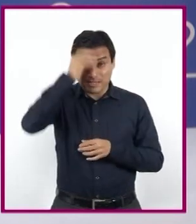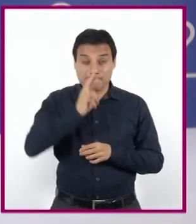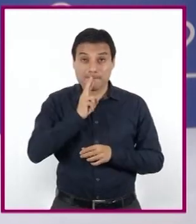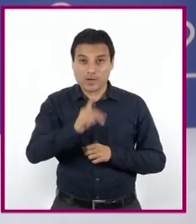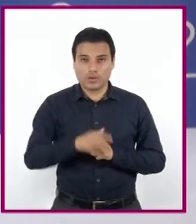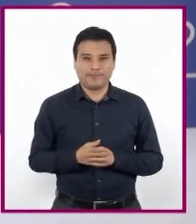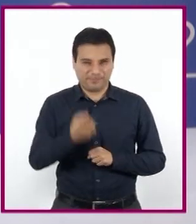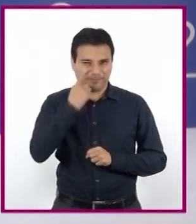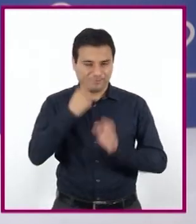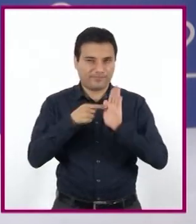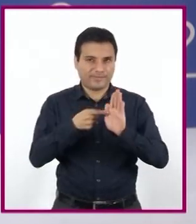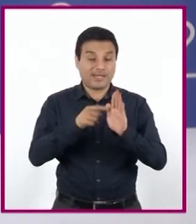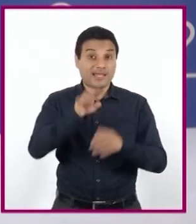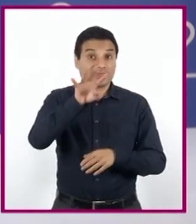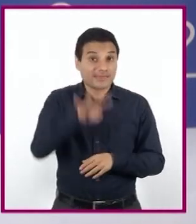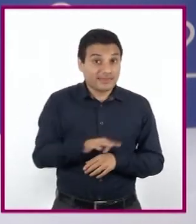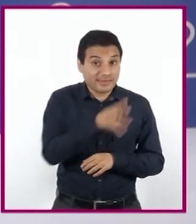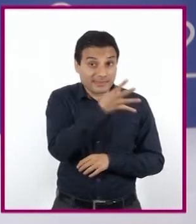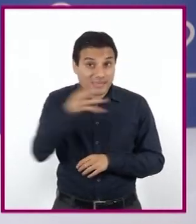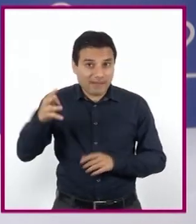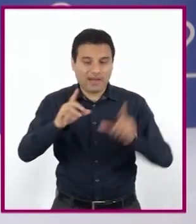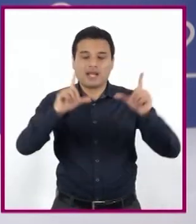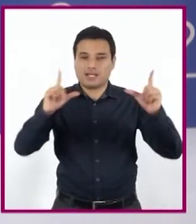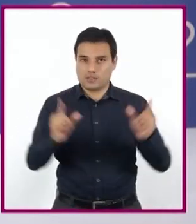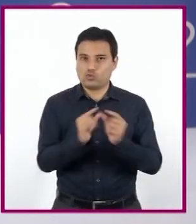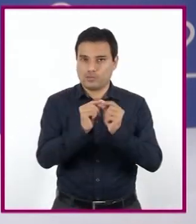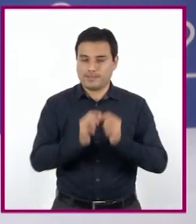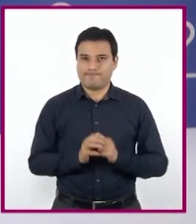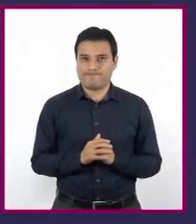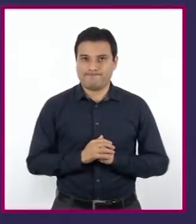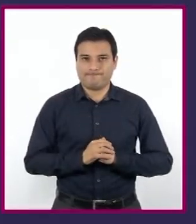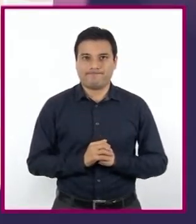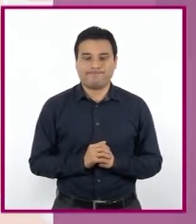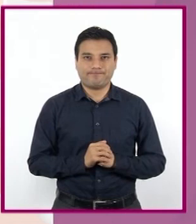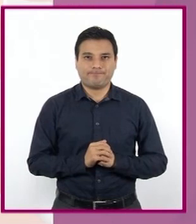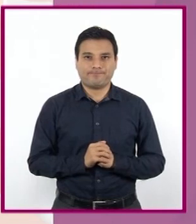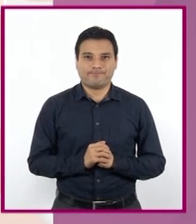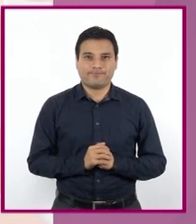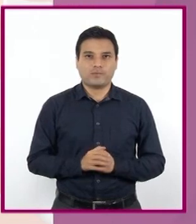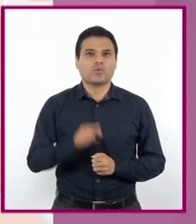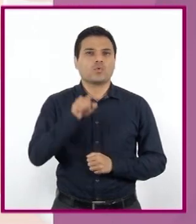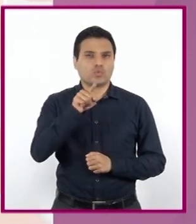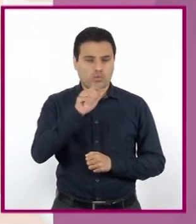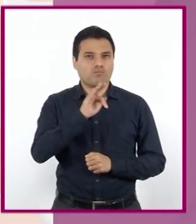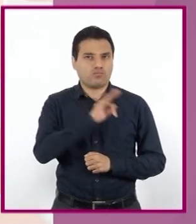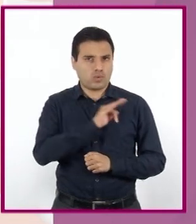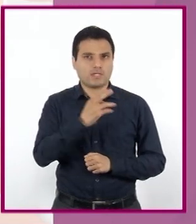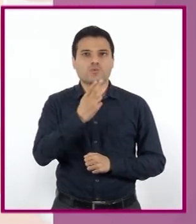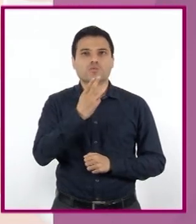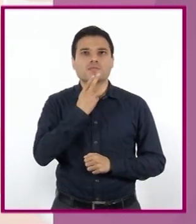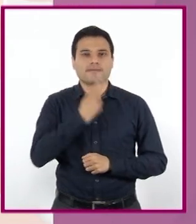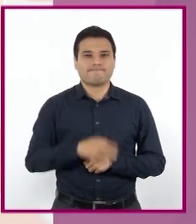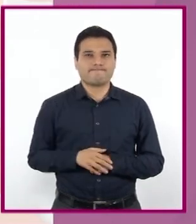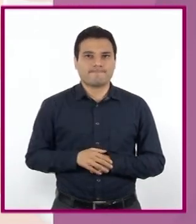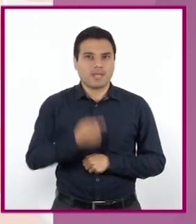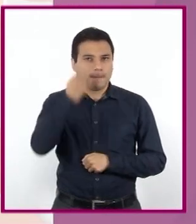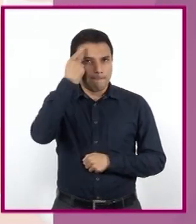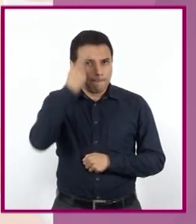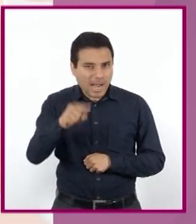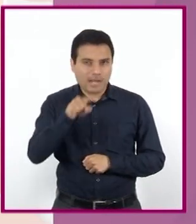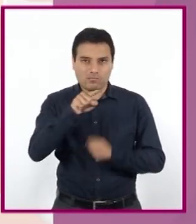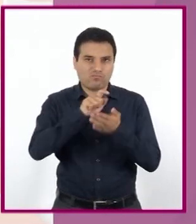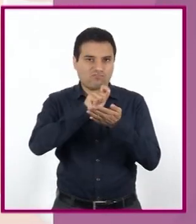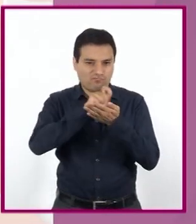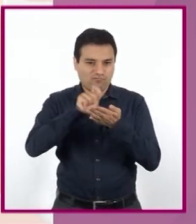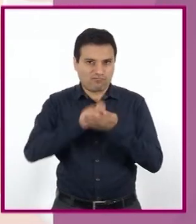presentarles la siguiente tabla que resume los tipos de pronombres. Pueden usarla como apoyo para complementar sus